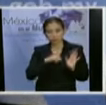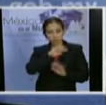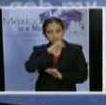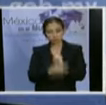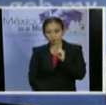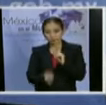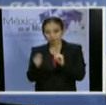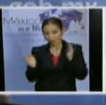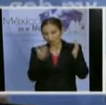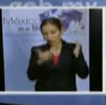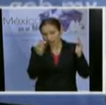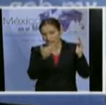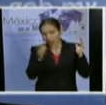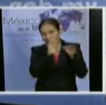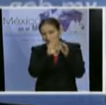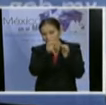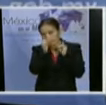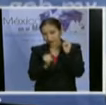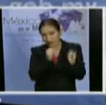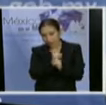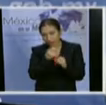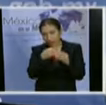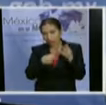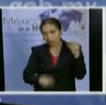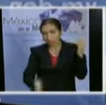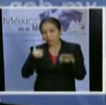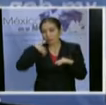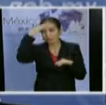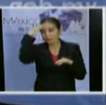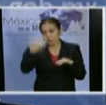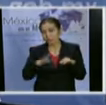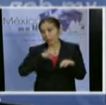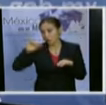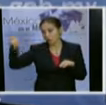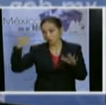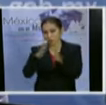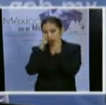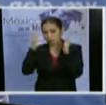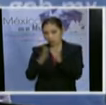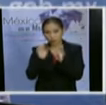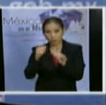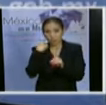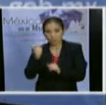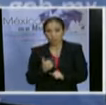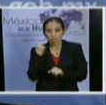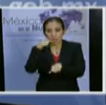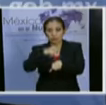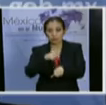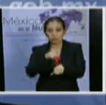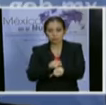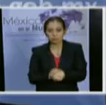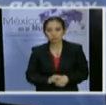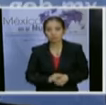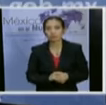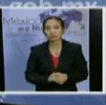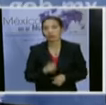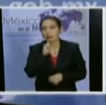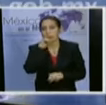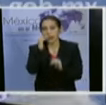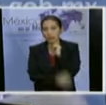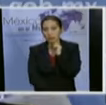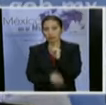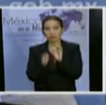termino, me salto todo de las alianzas internacionales porque sé que hay otras participaciones y no quiero abusar del tiempo. Termino